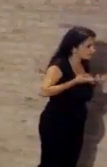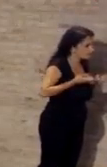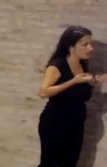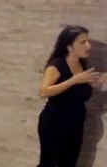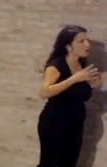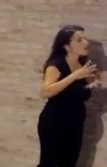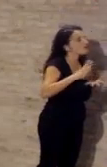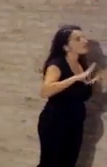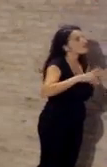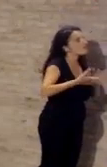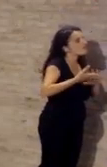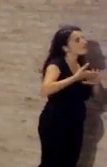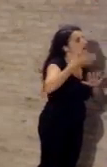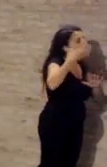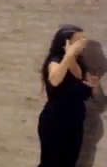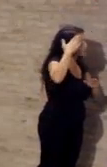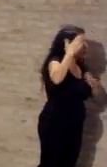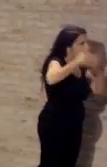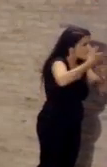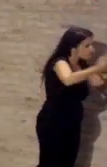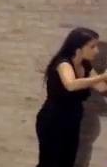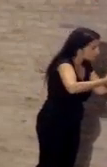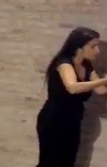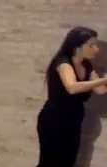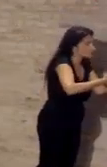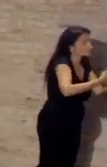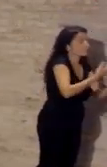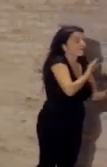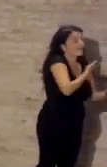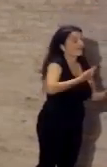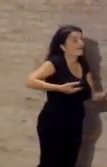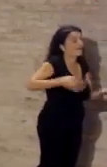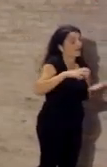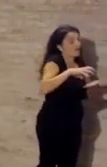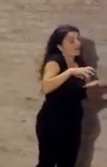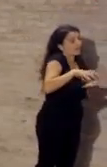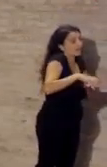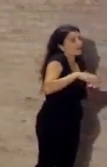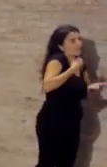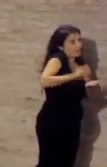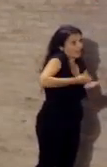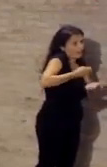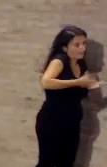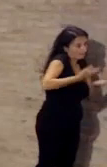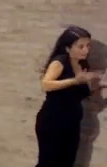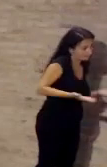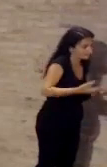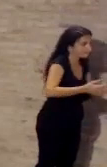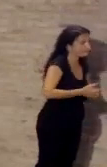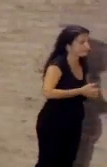muchas capacitaciones que tienen que ser garantizadas y pagas desde el estado necesitamos